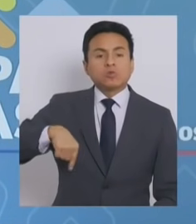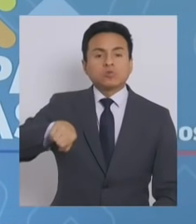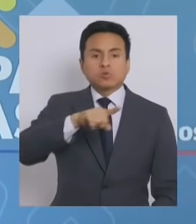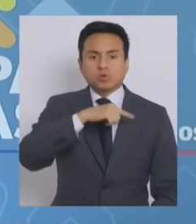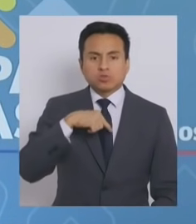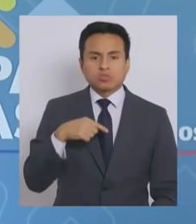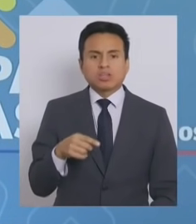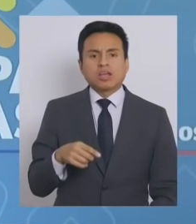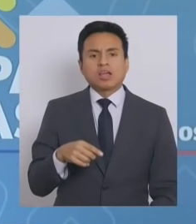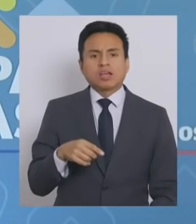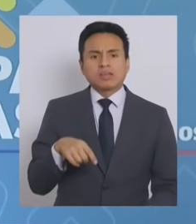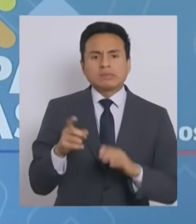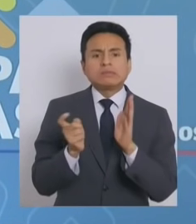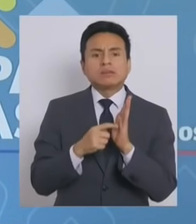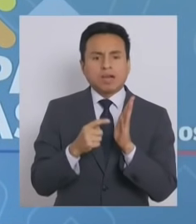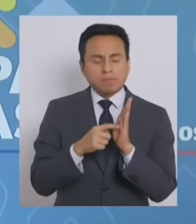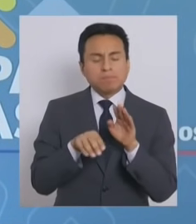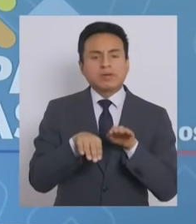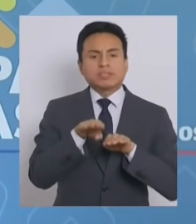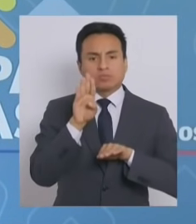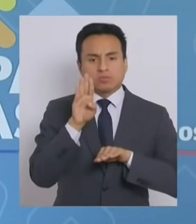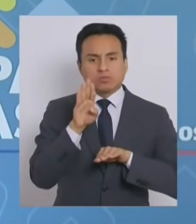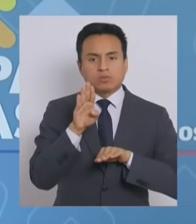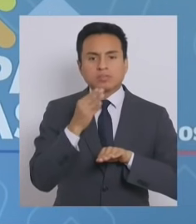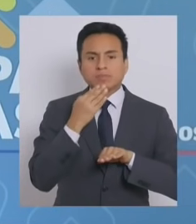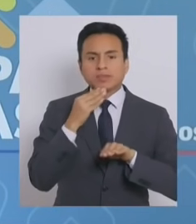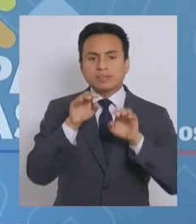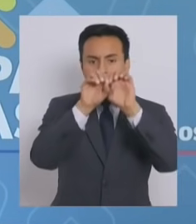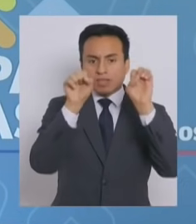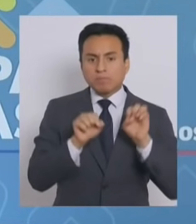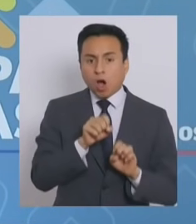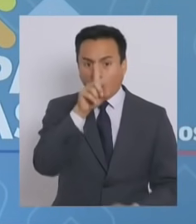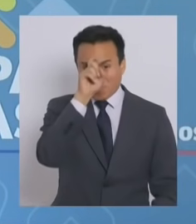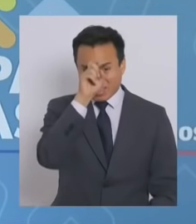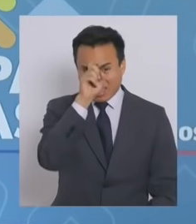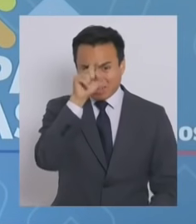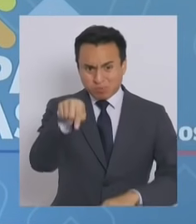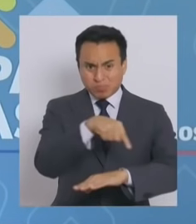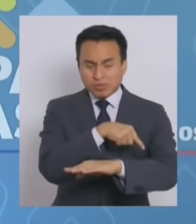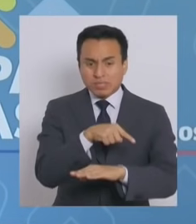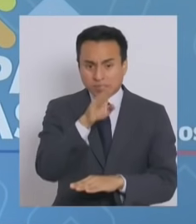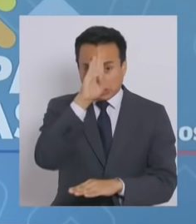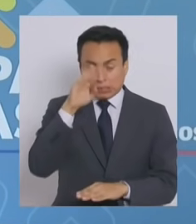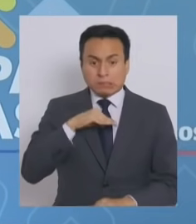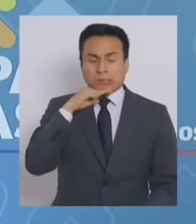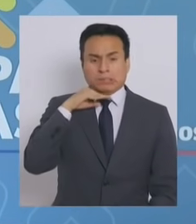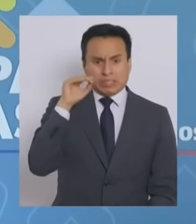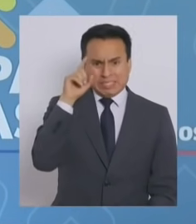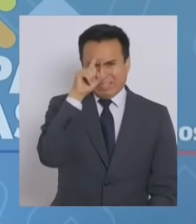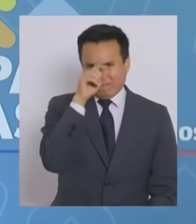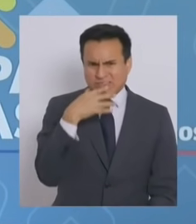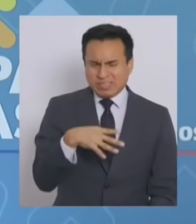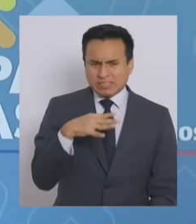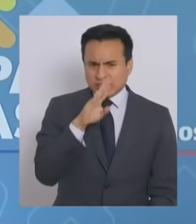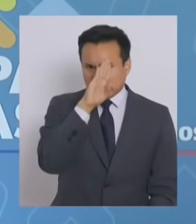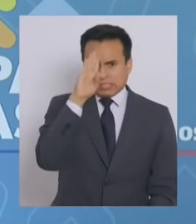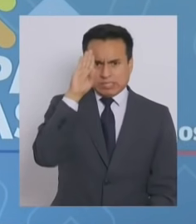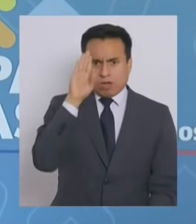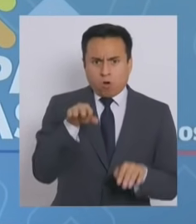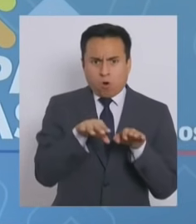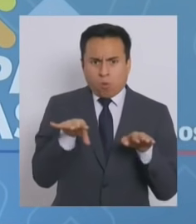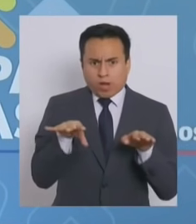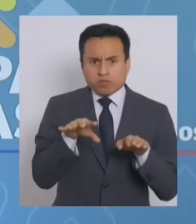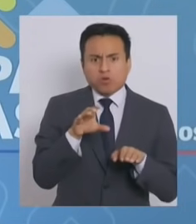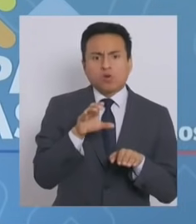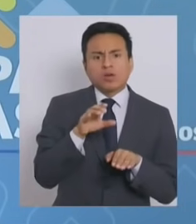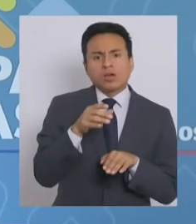aumento en la incidencia y un sistema hospitalario muy exigido con una ocupación de camas al